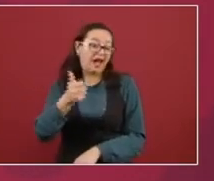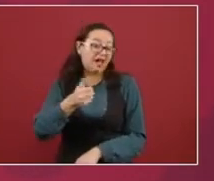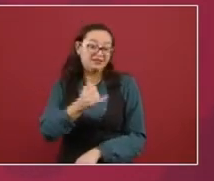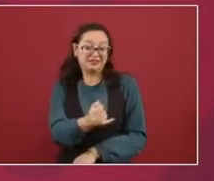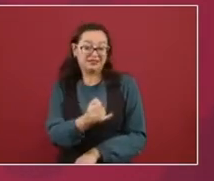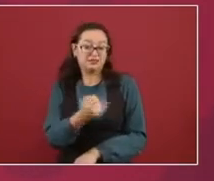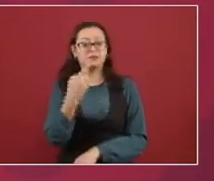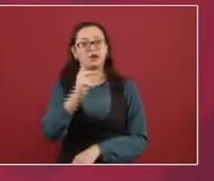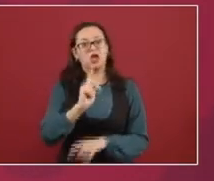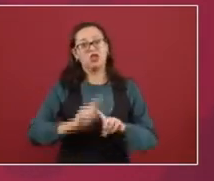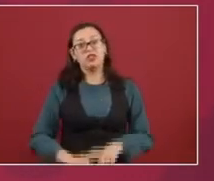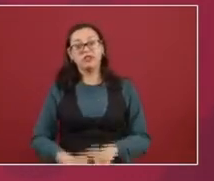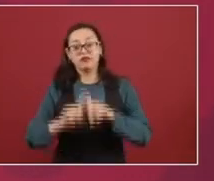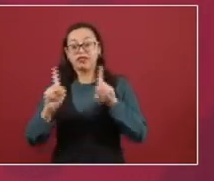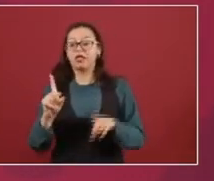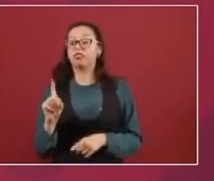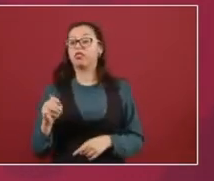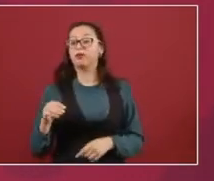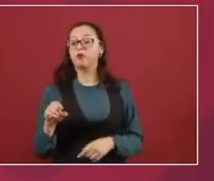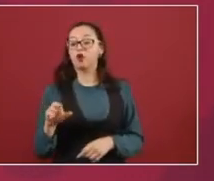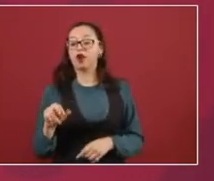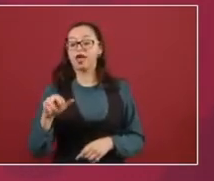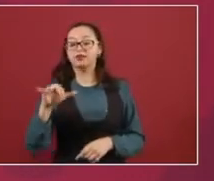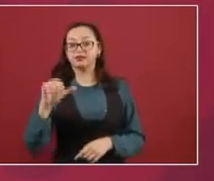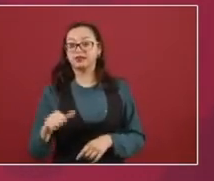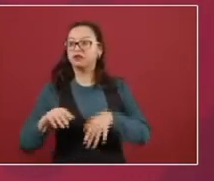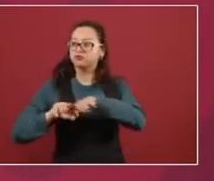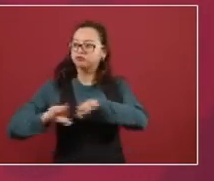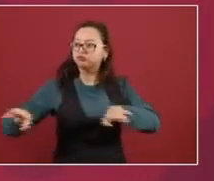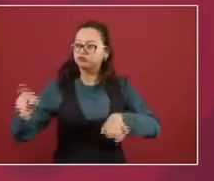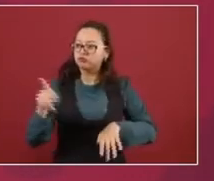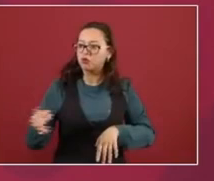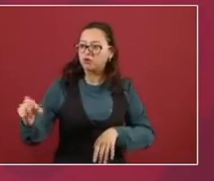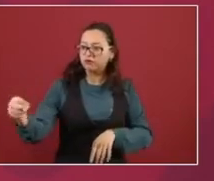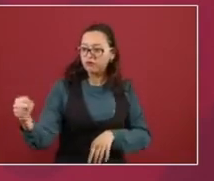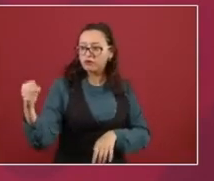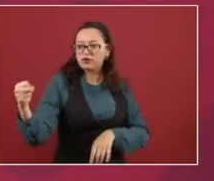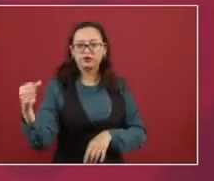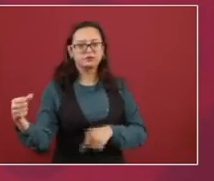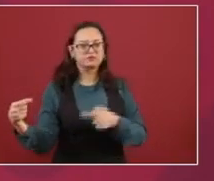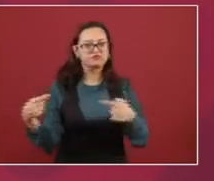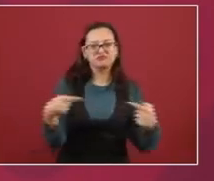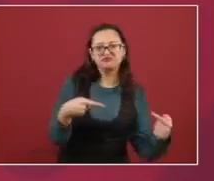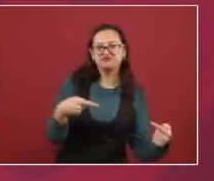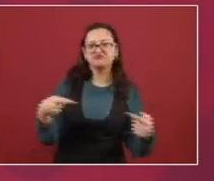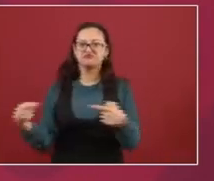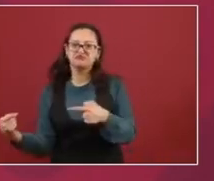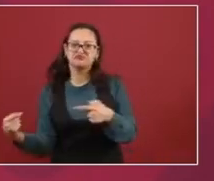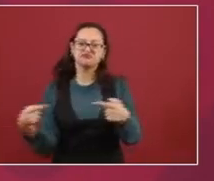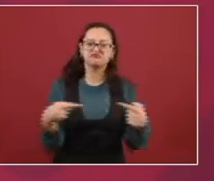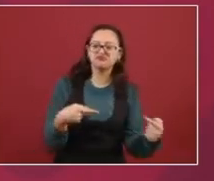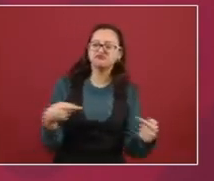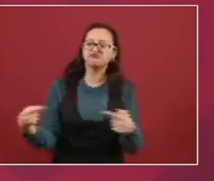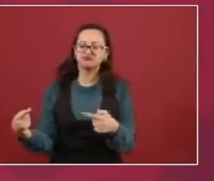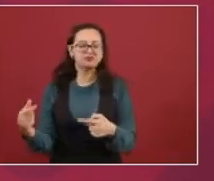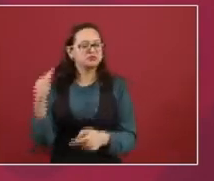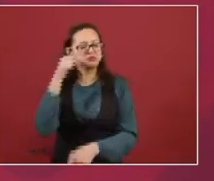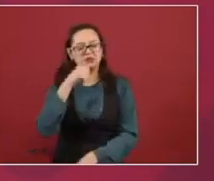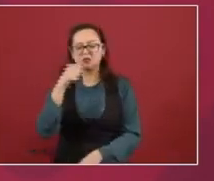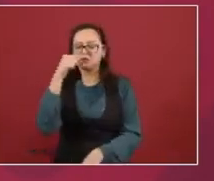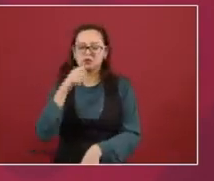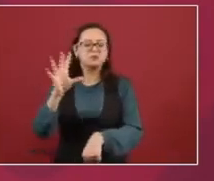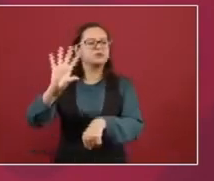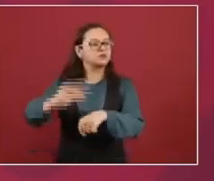democracia siempre hay oposición. Y debe de ser así, y debe